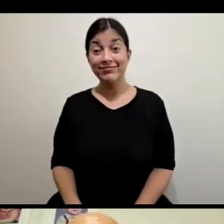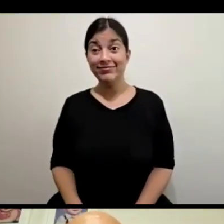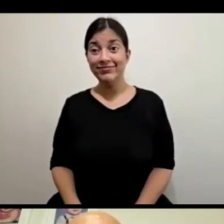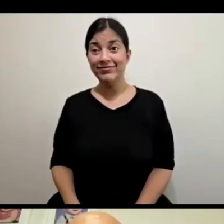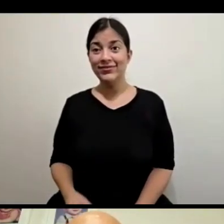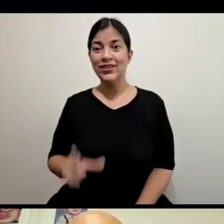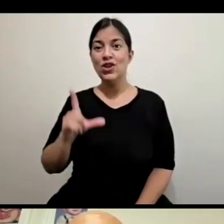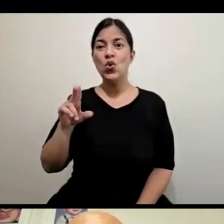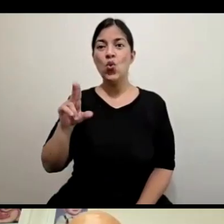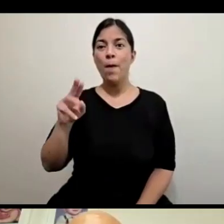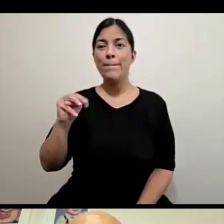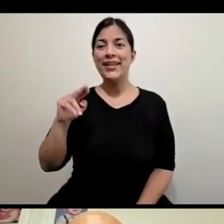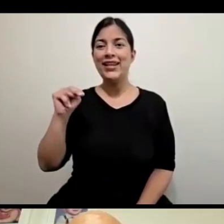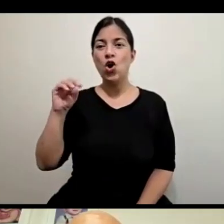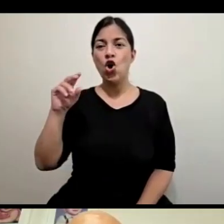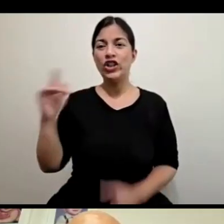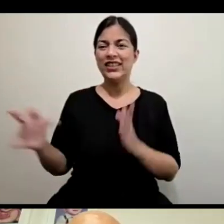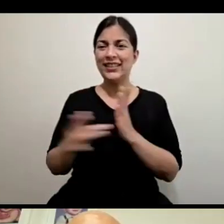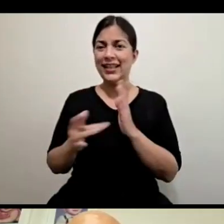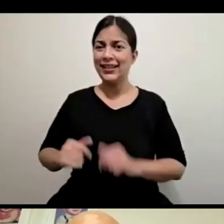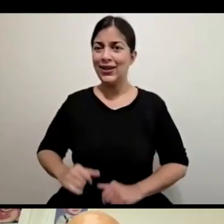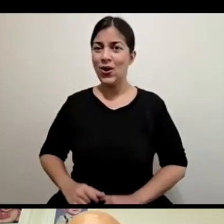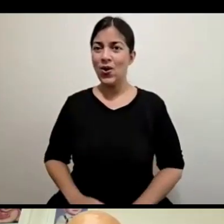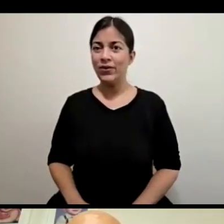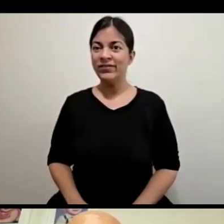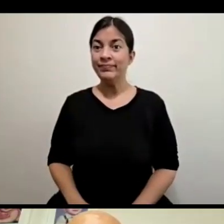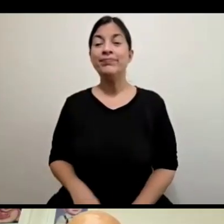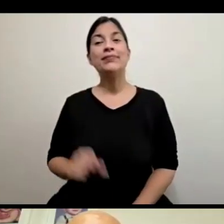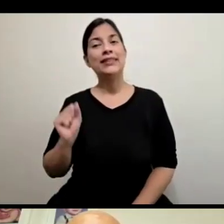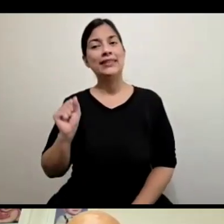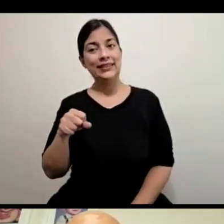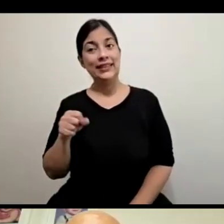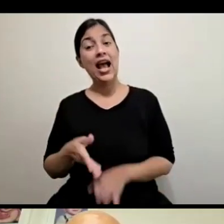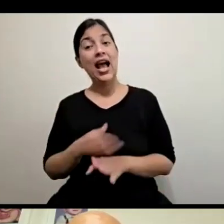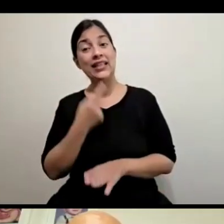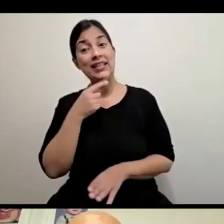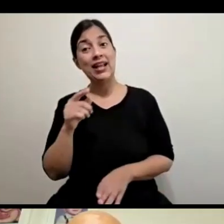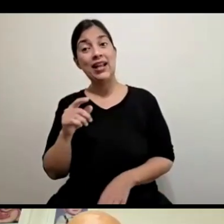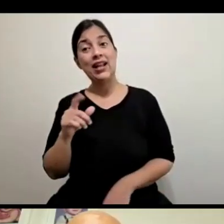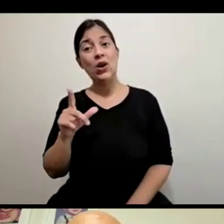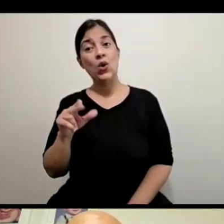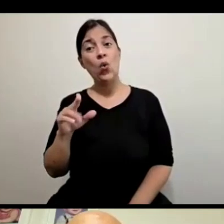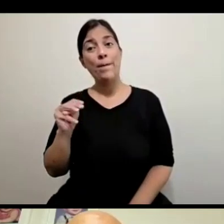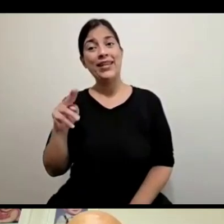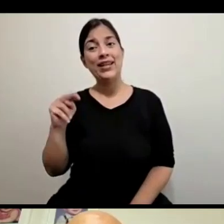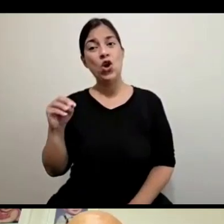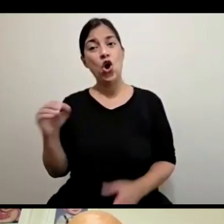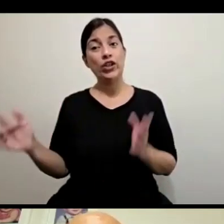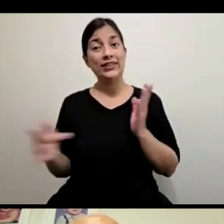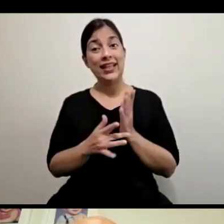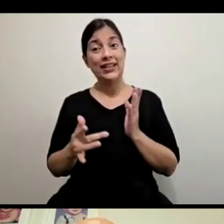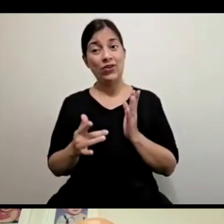Luminotécnico. Sí. Pero es que ahí luminotécnico. Antes se decía luminotécnico, no se decía diseñador de luces, se